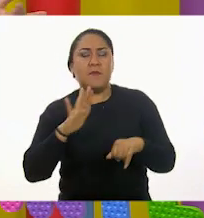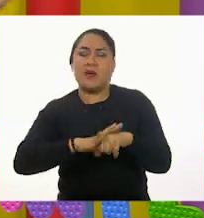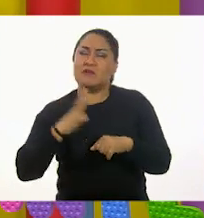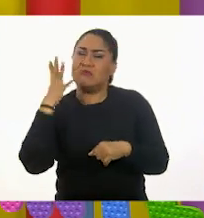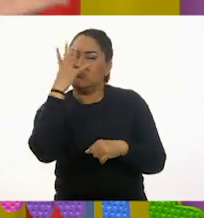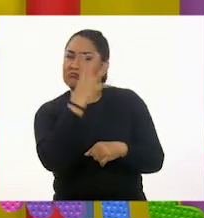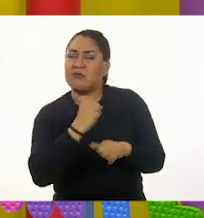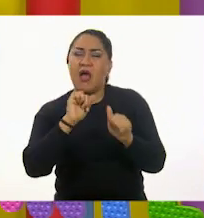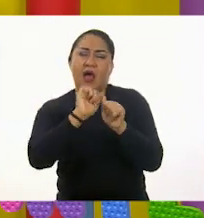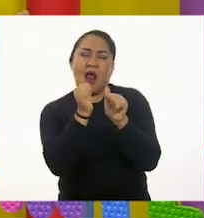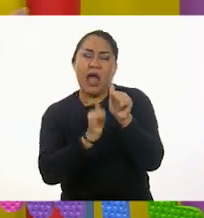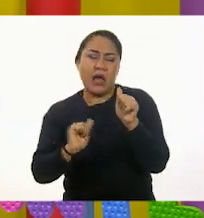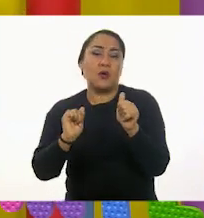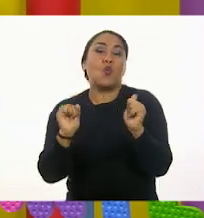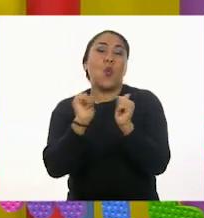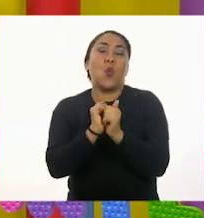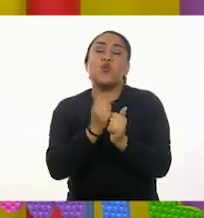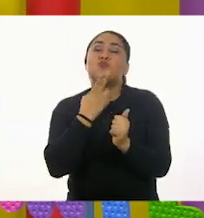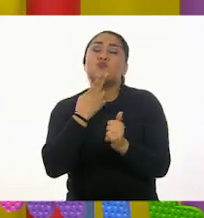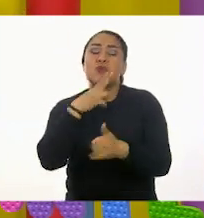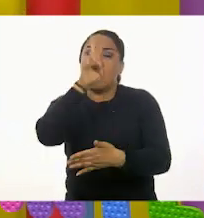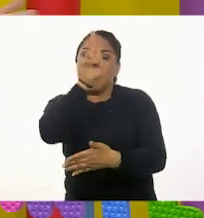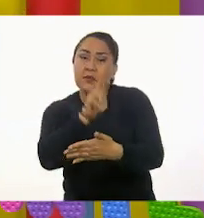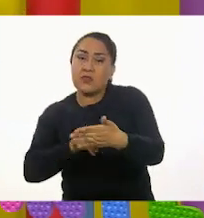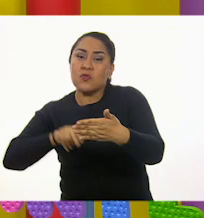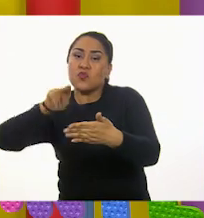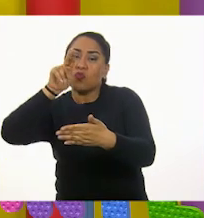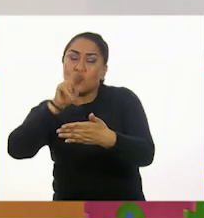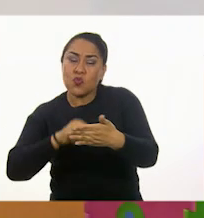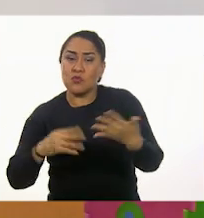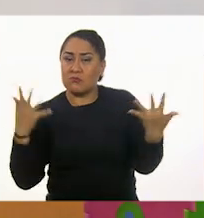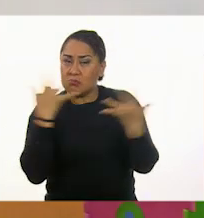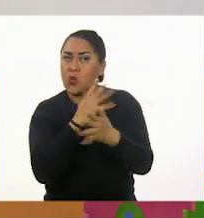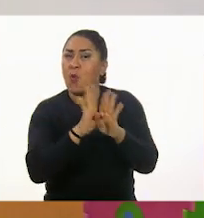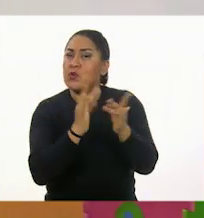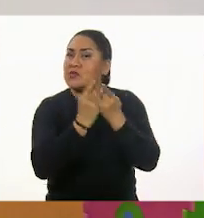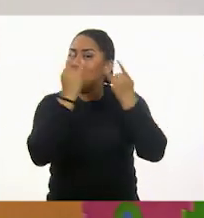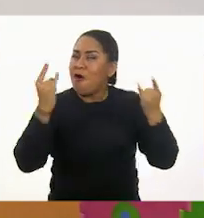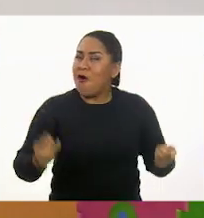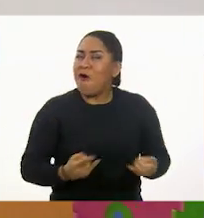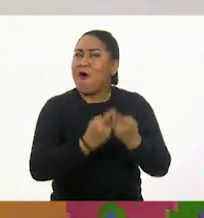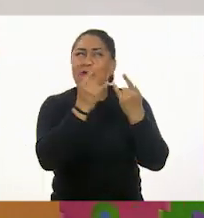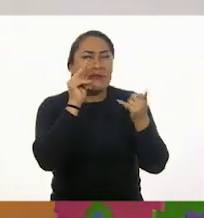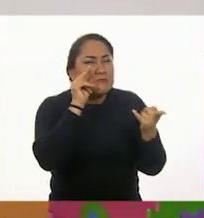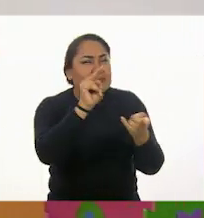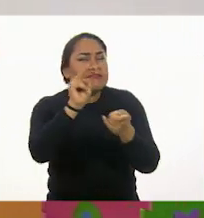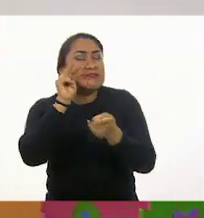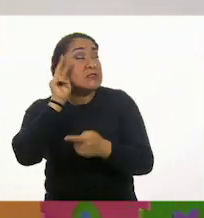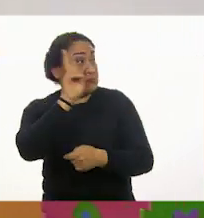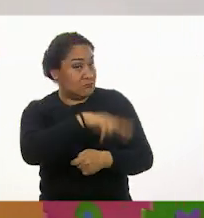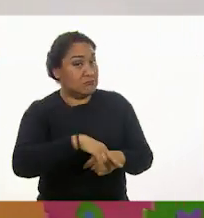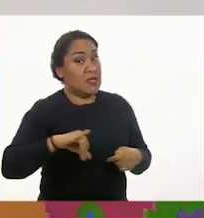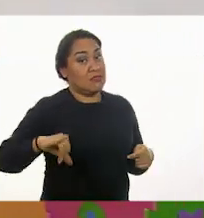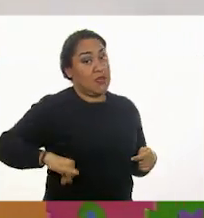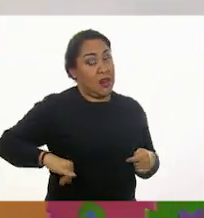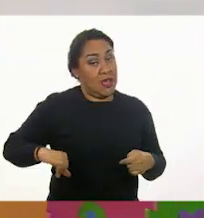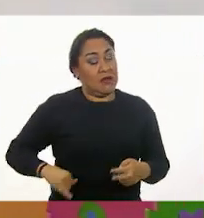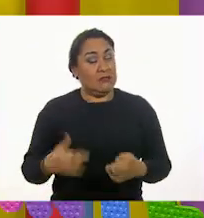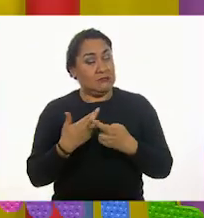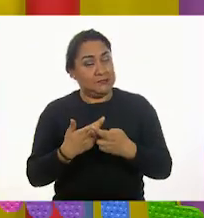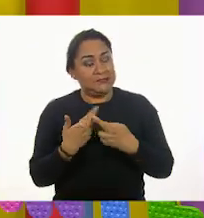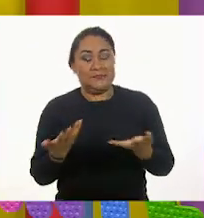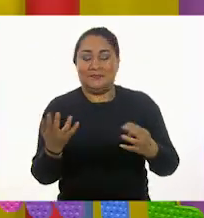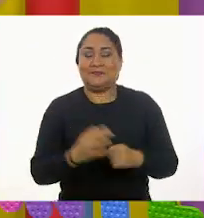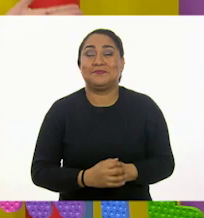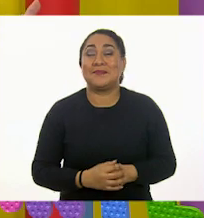que utiliza la pintura y nos cuenta muchas cosas. Muchísimas historias, es bastante interesante. Ujú. Sí, y bueno, el